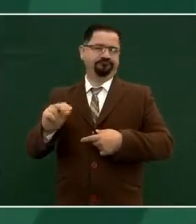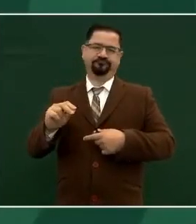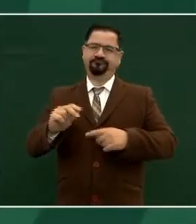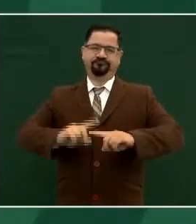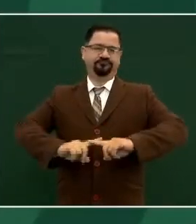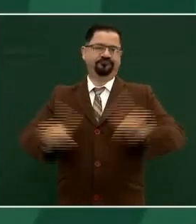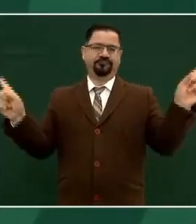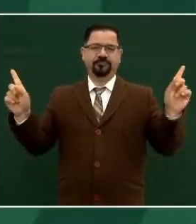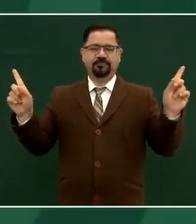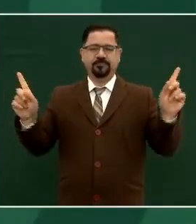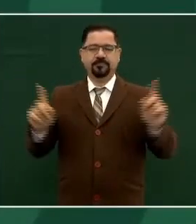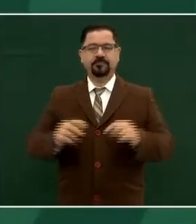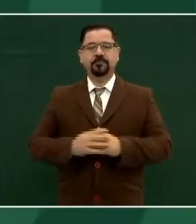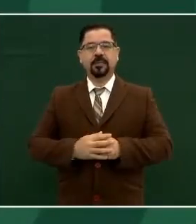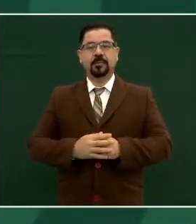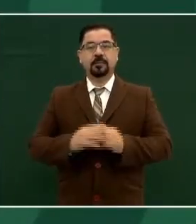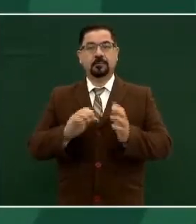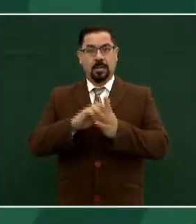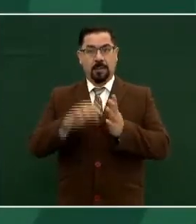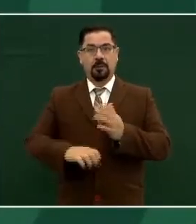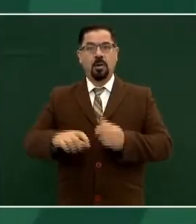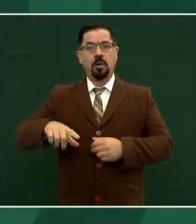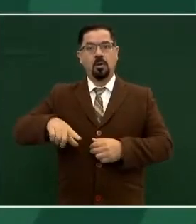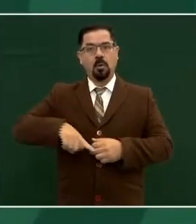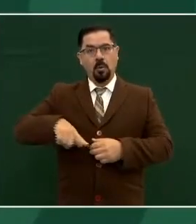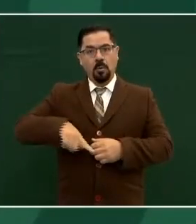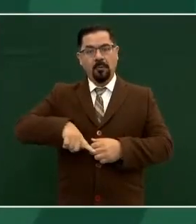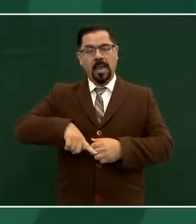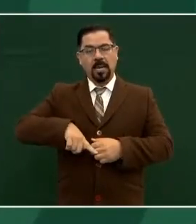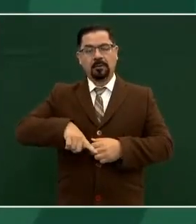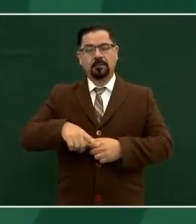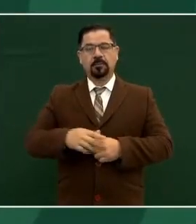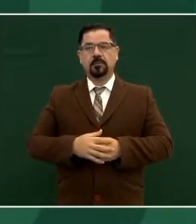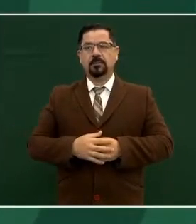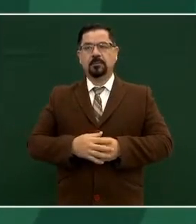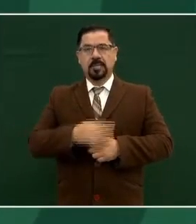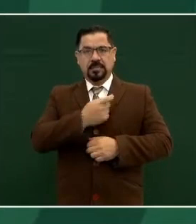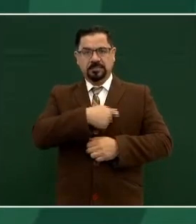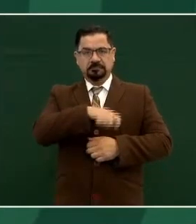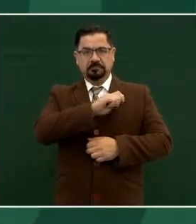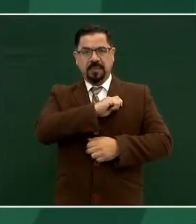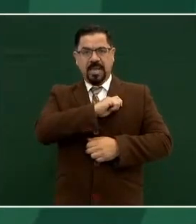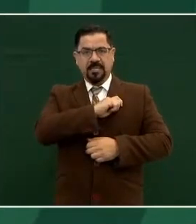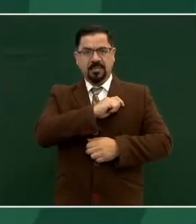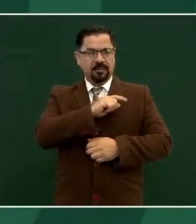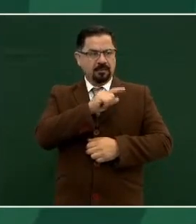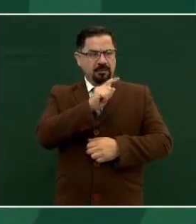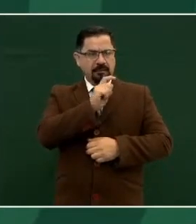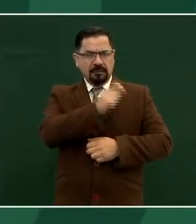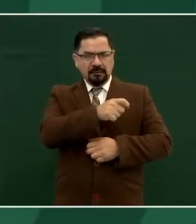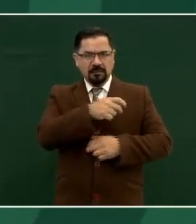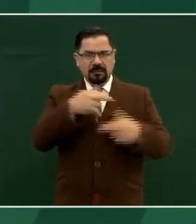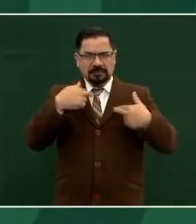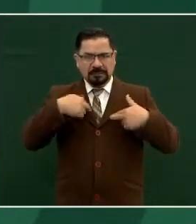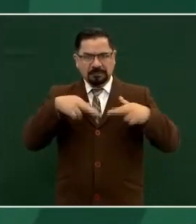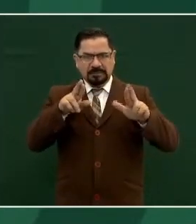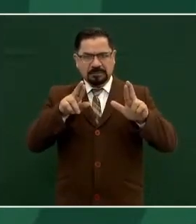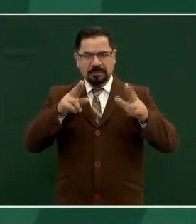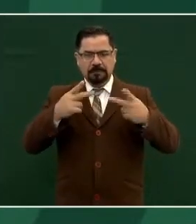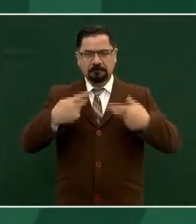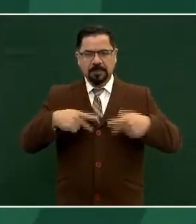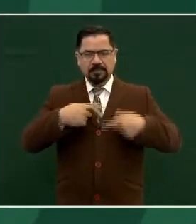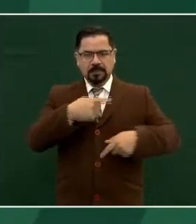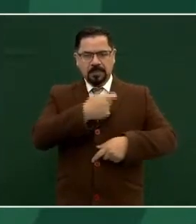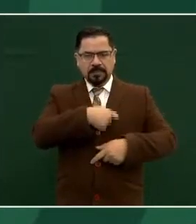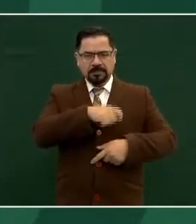Es más, ni siquiera el gobierno de España es el pueblo español,